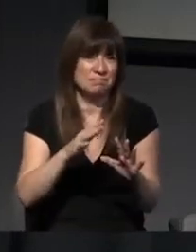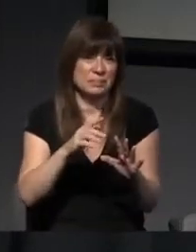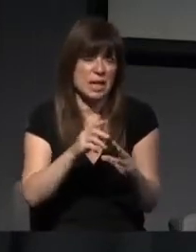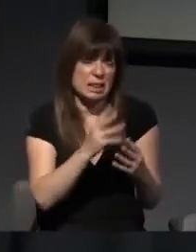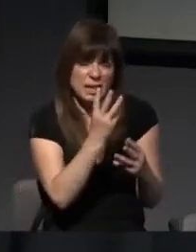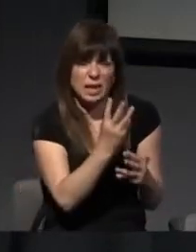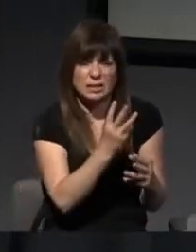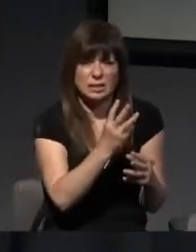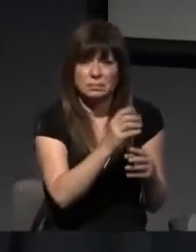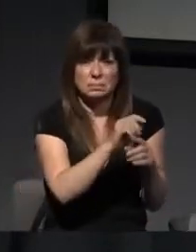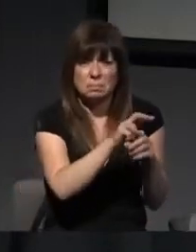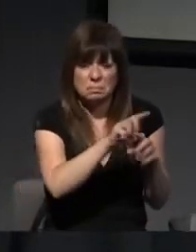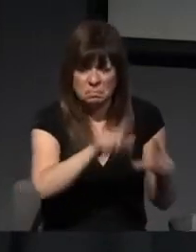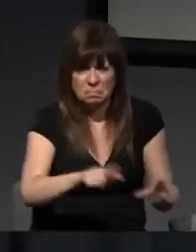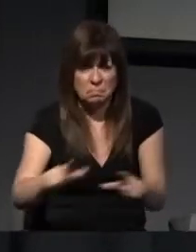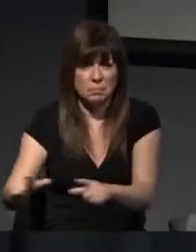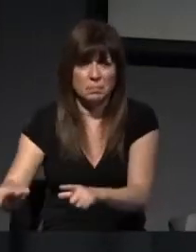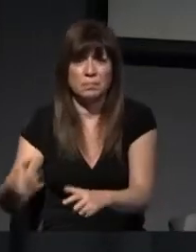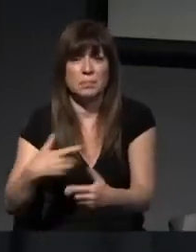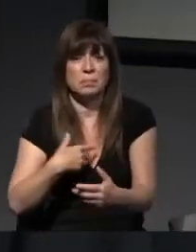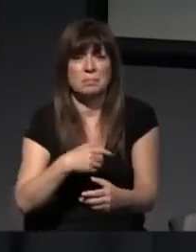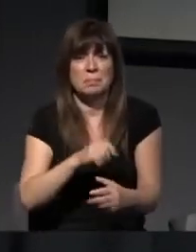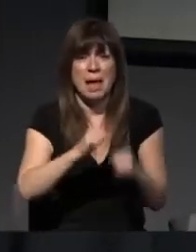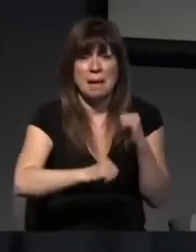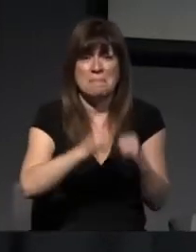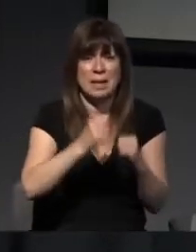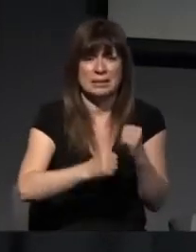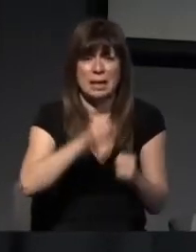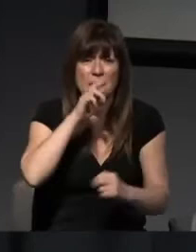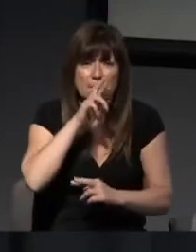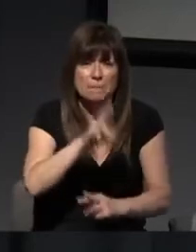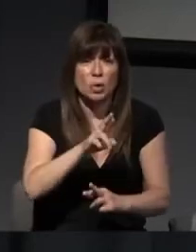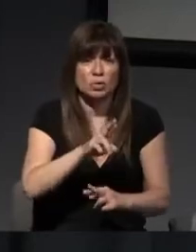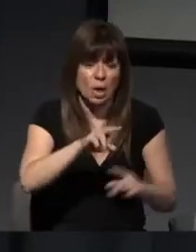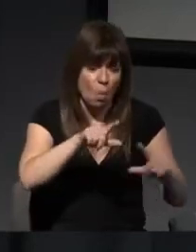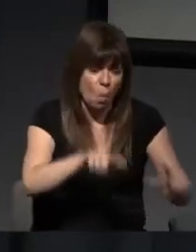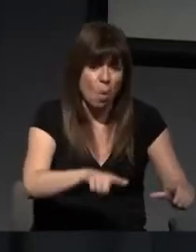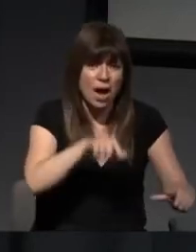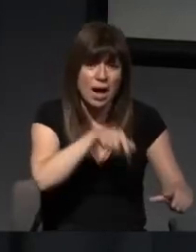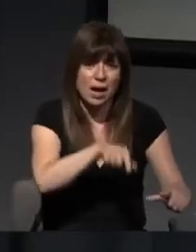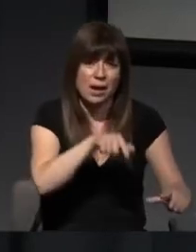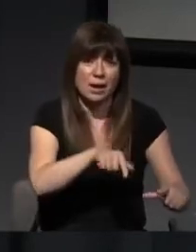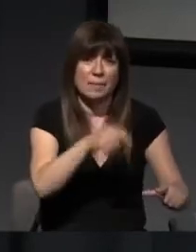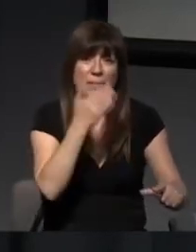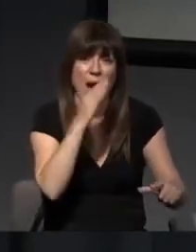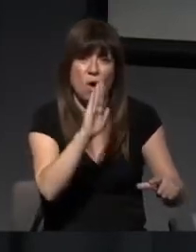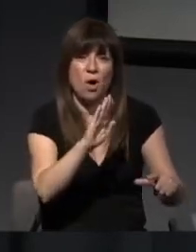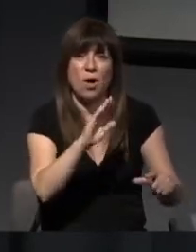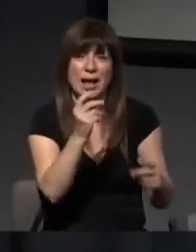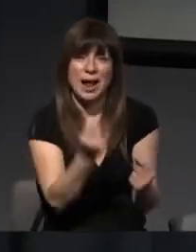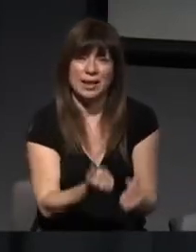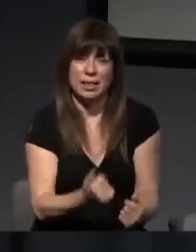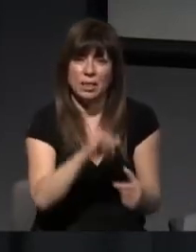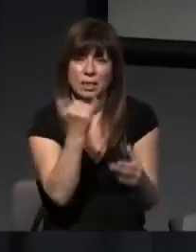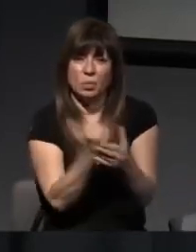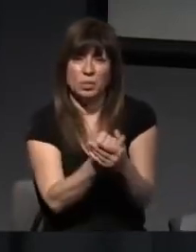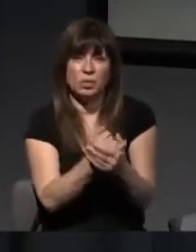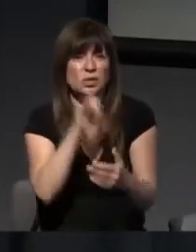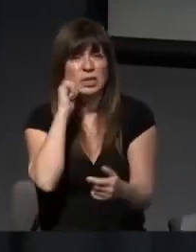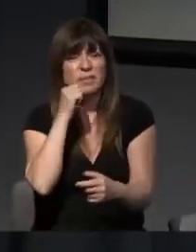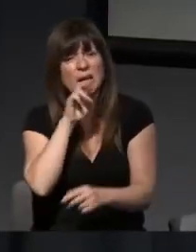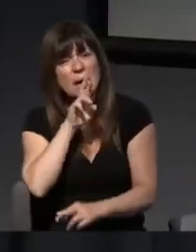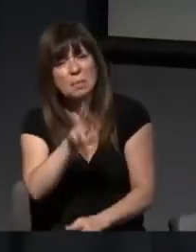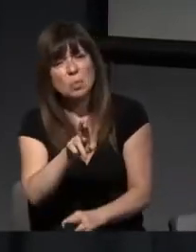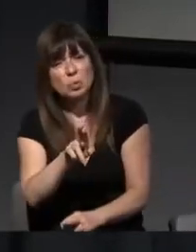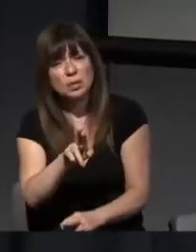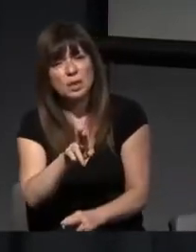cierto?, que realmente todas las empresas respondan que están en el cuadrante de mejor calidad de inclusión. Esto no es para responder a una ley, no es para cumplir